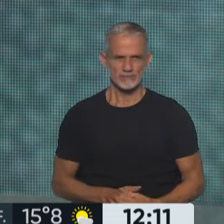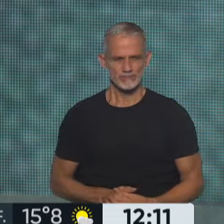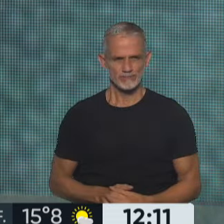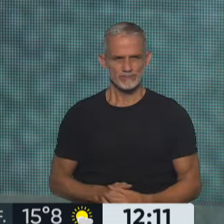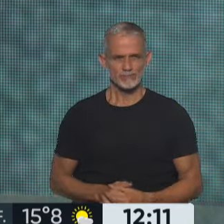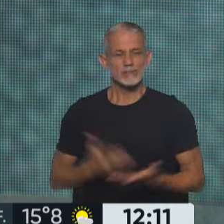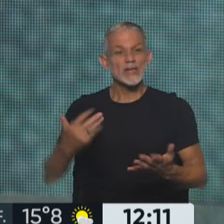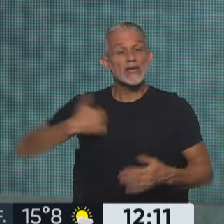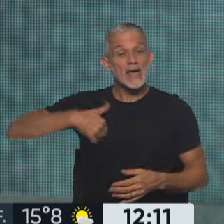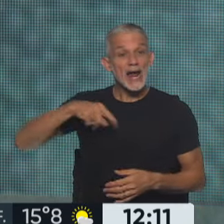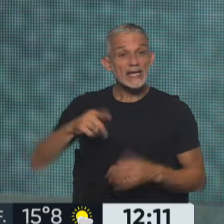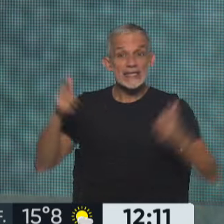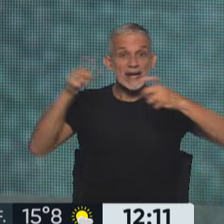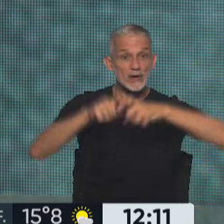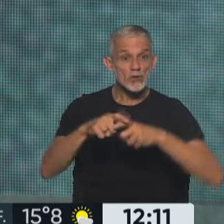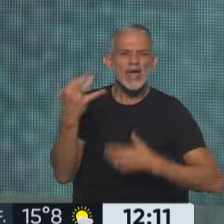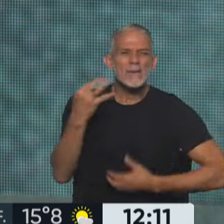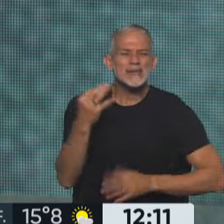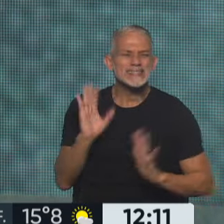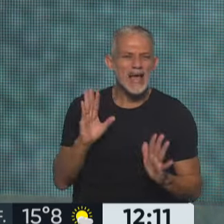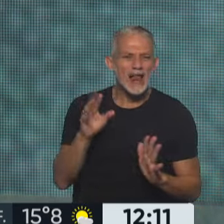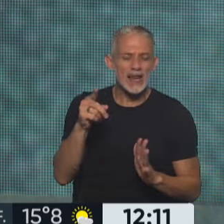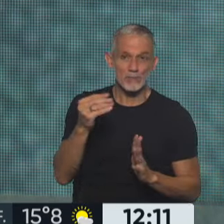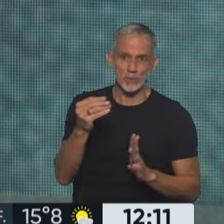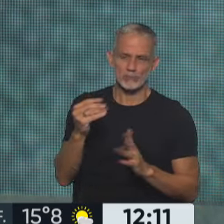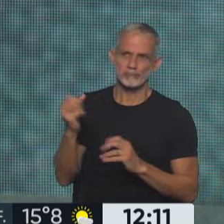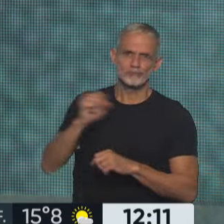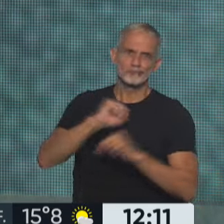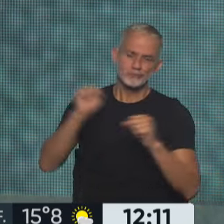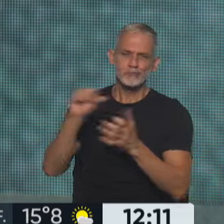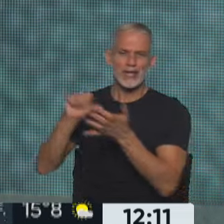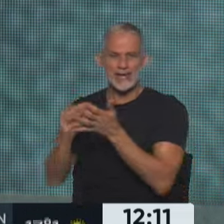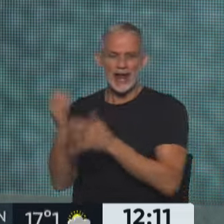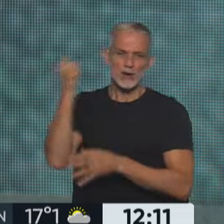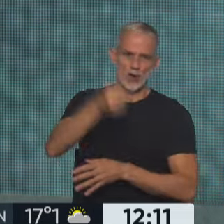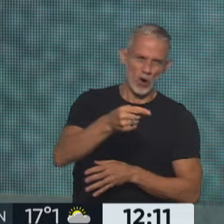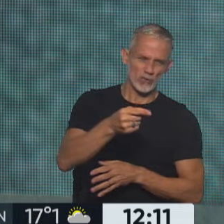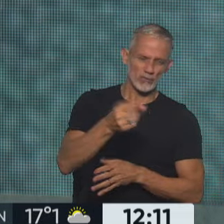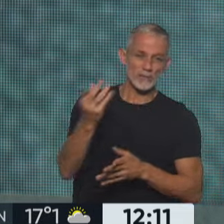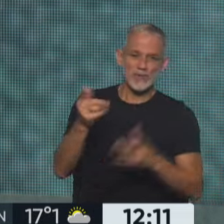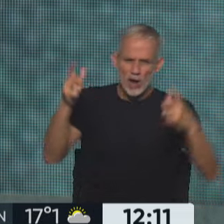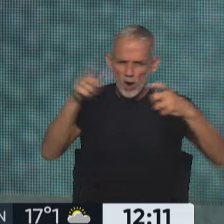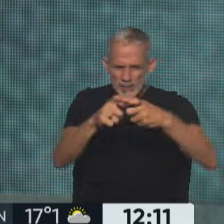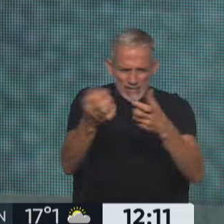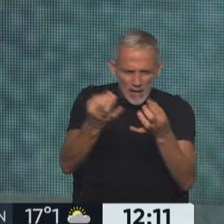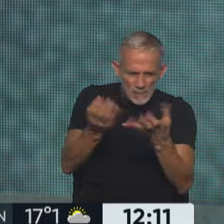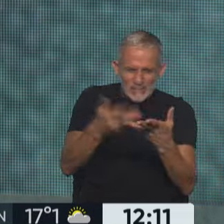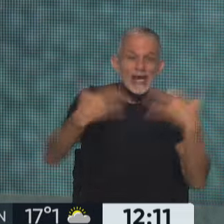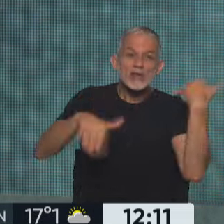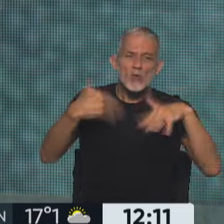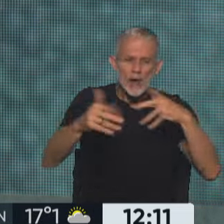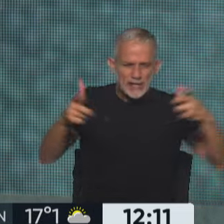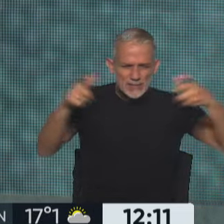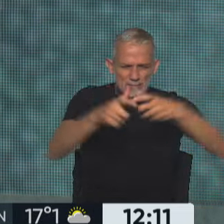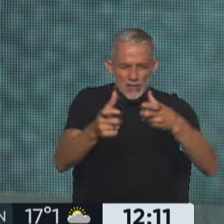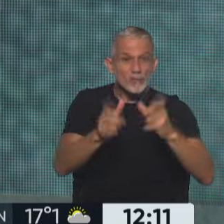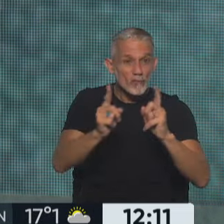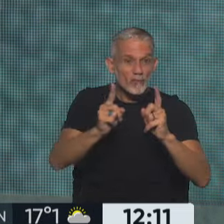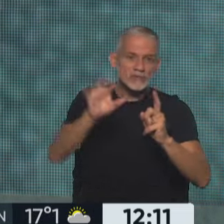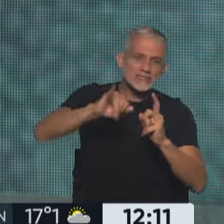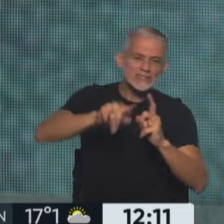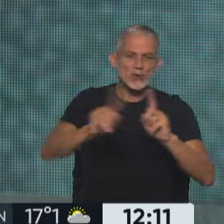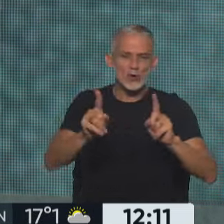en nuestro país se reunió un comité de crisis a partir justamente del ataque de Irán contra Israel La pregunta es si este comité de crisis de urgencia seguirá o no